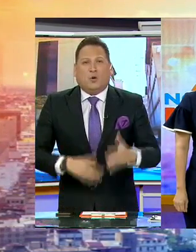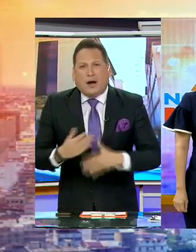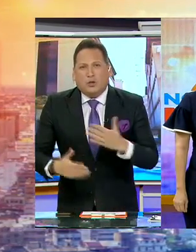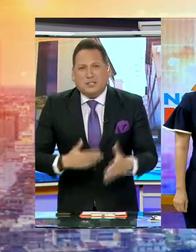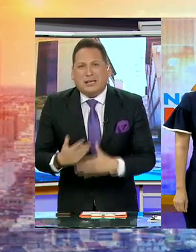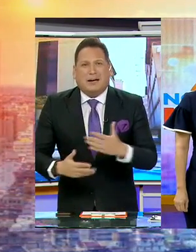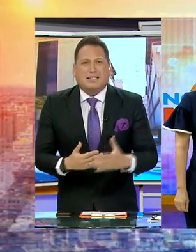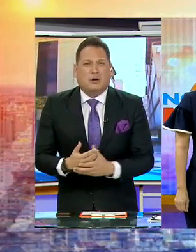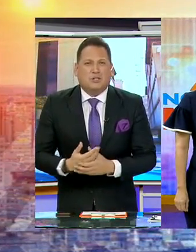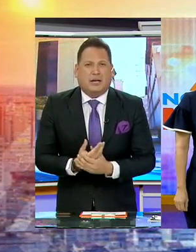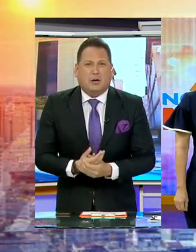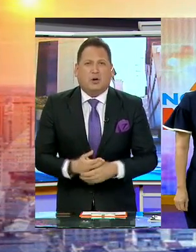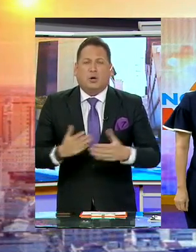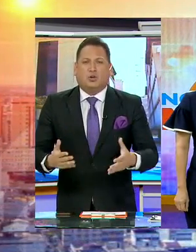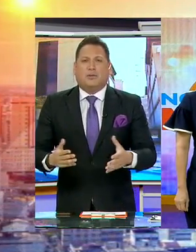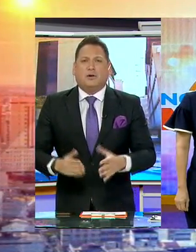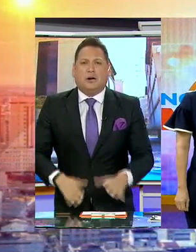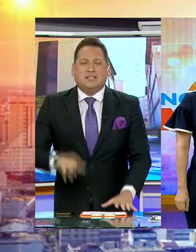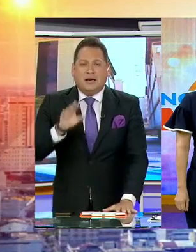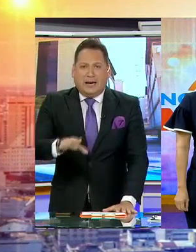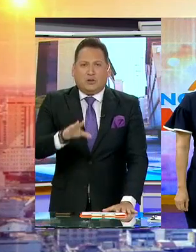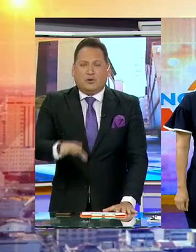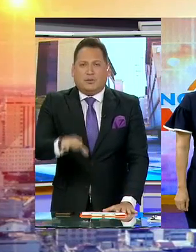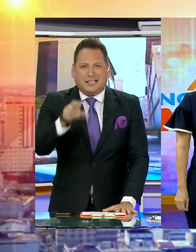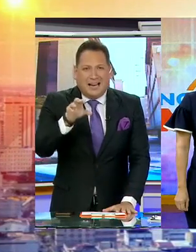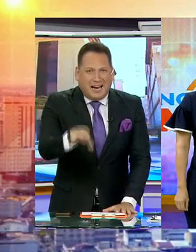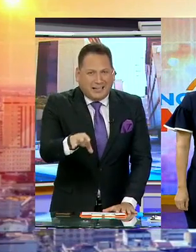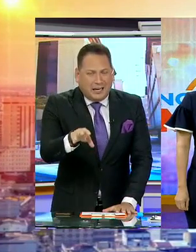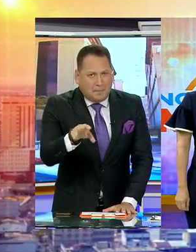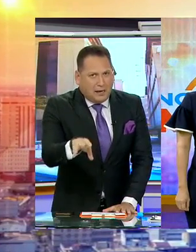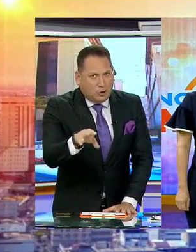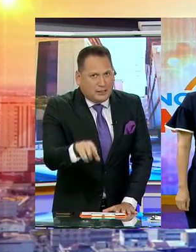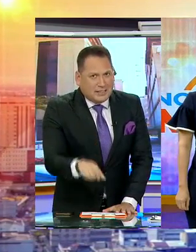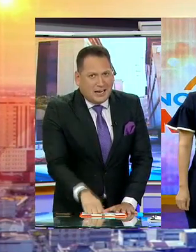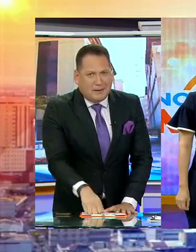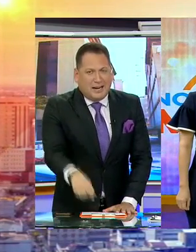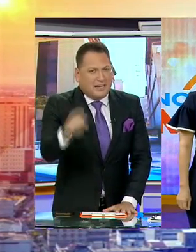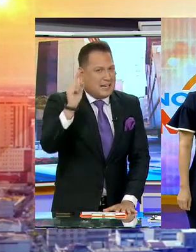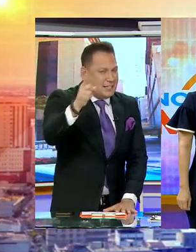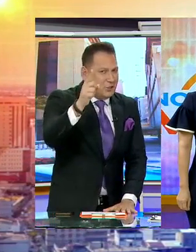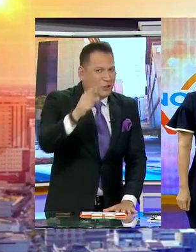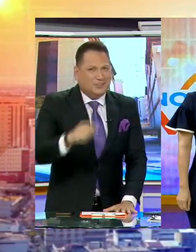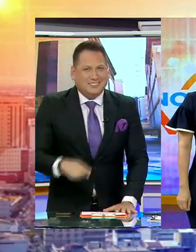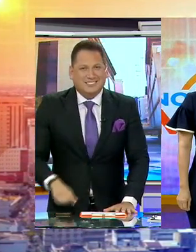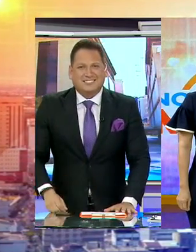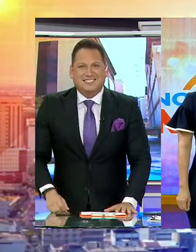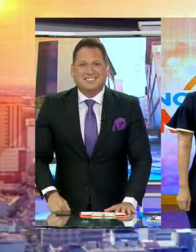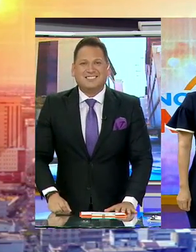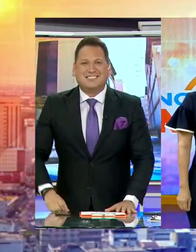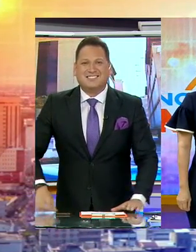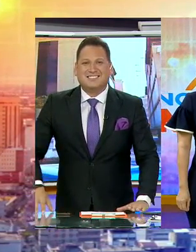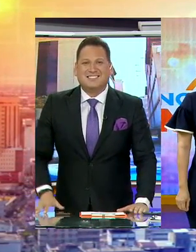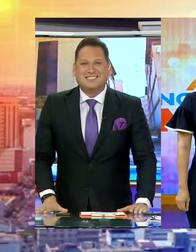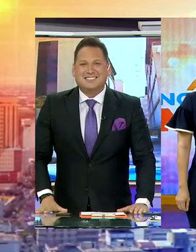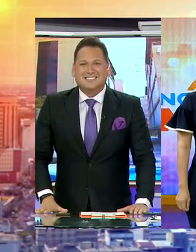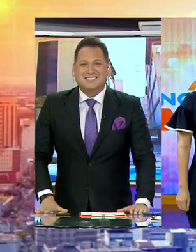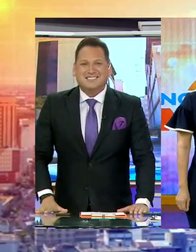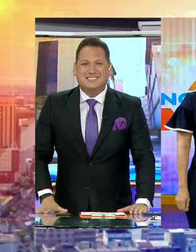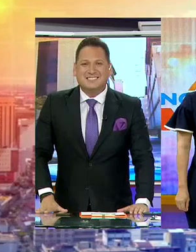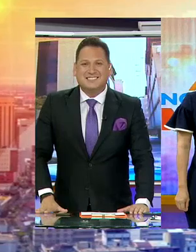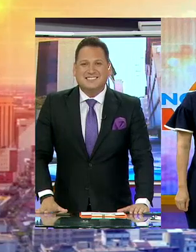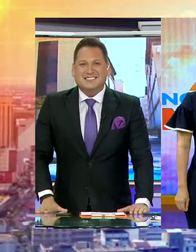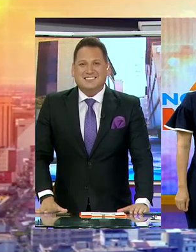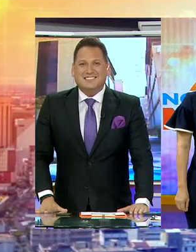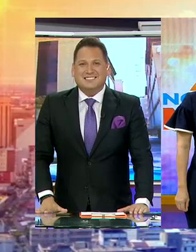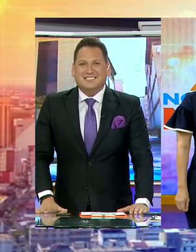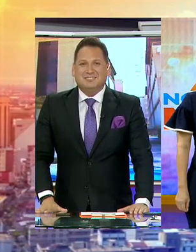cuándo se deben hacer los chequeos los adultos mayores. Esto y mucho más aquí en Noticias de la Mañana. En Salsito, José Luis Rubio Arévalo, muy buenos días. Un fuerte